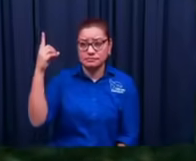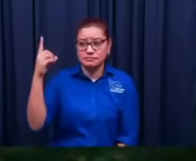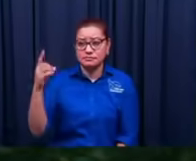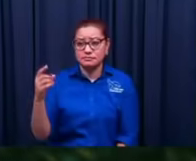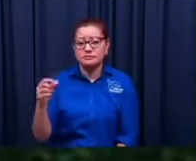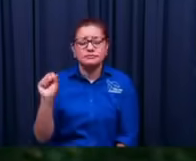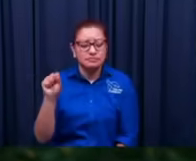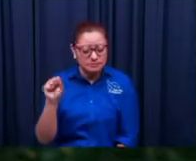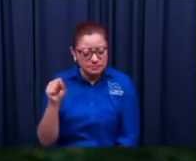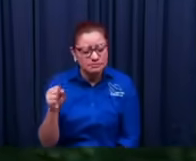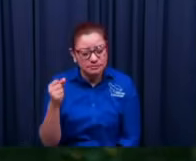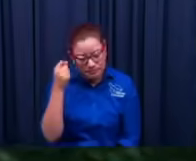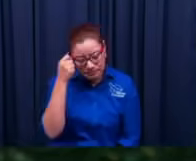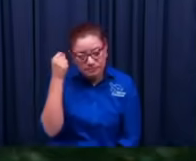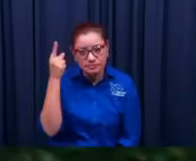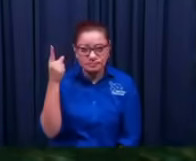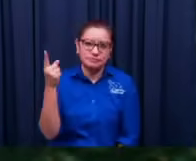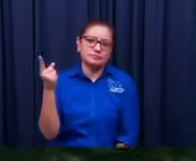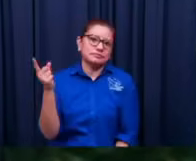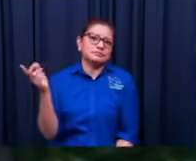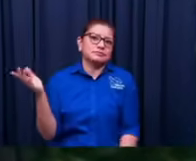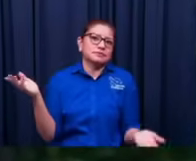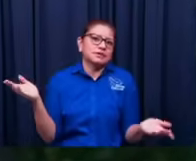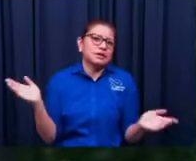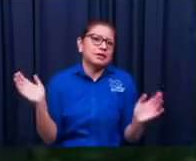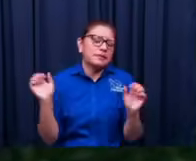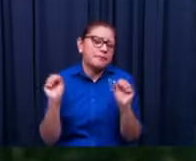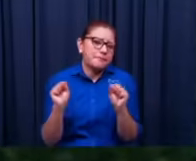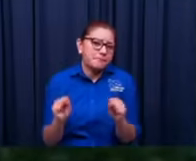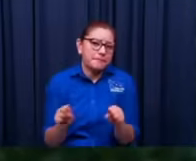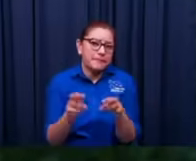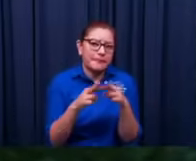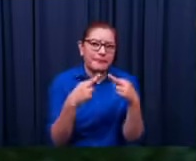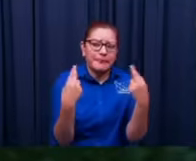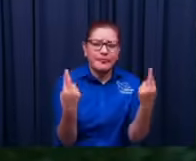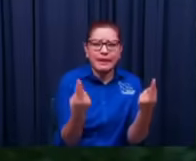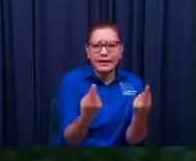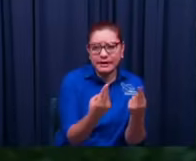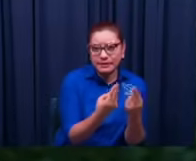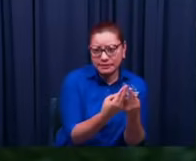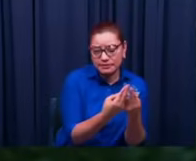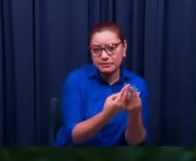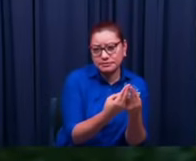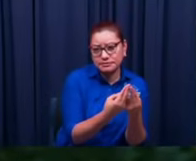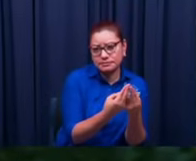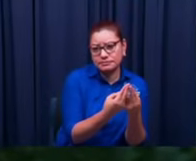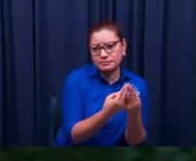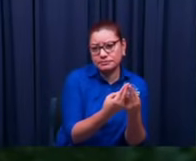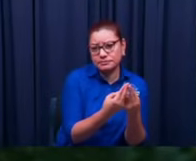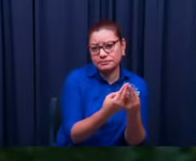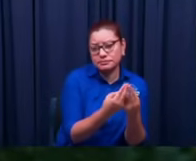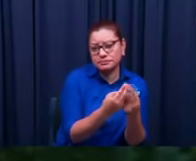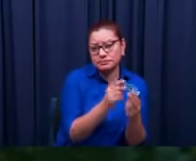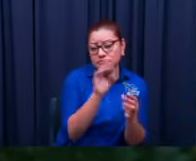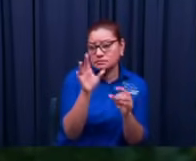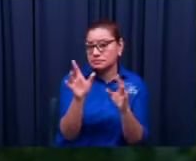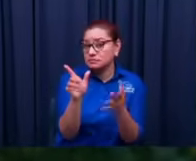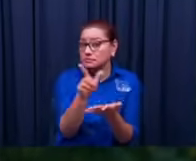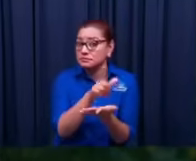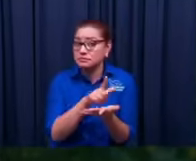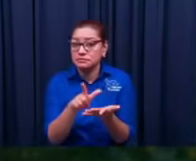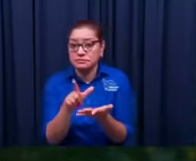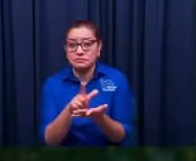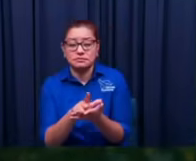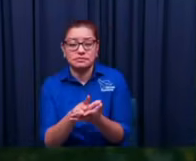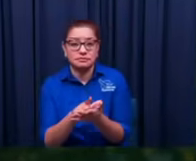Yo entiendo, hermano, que en algún momento uno no puede hacer, no, es necesario salir del mundo, pero en